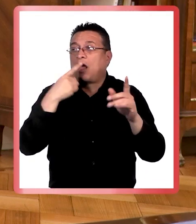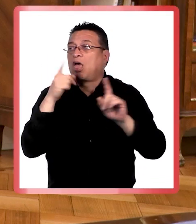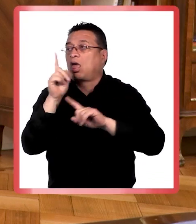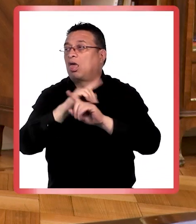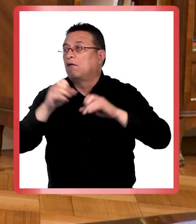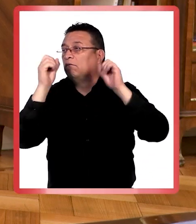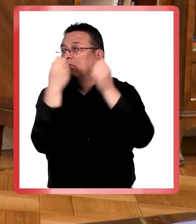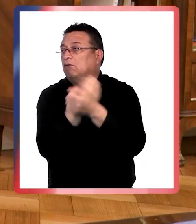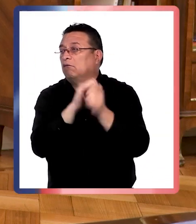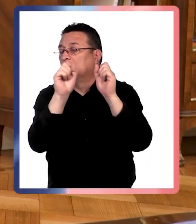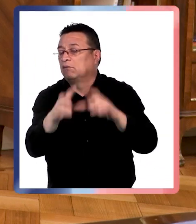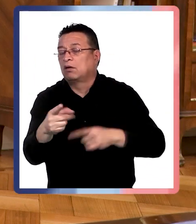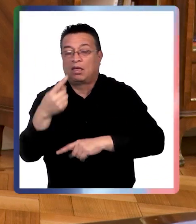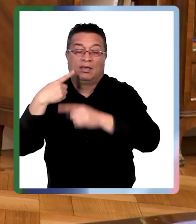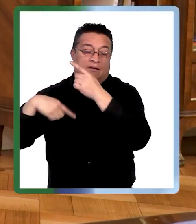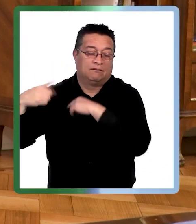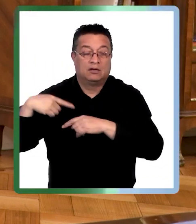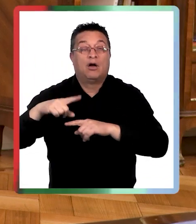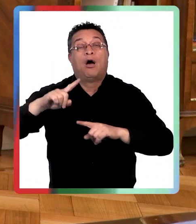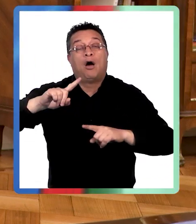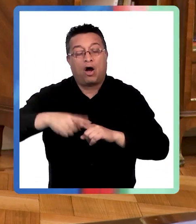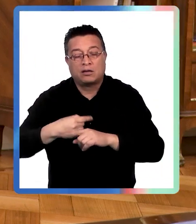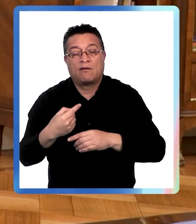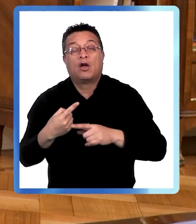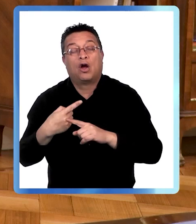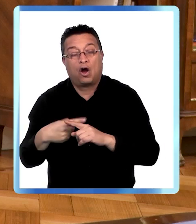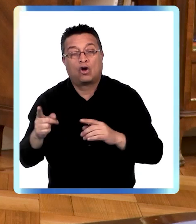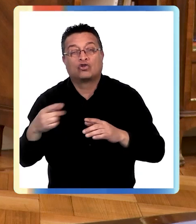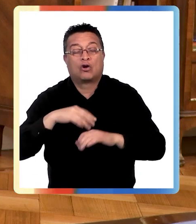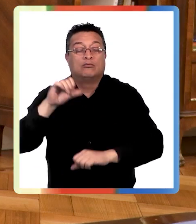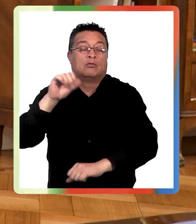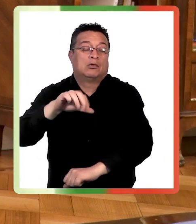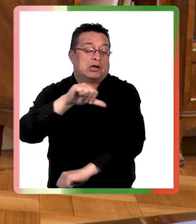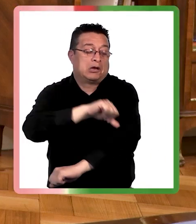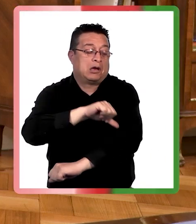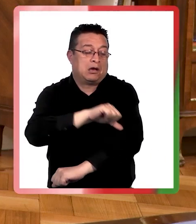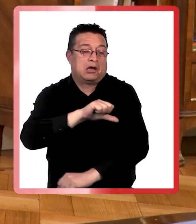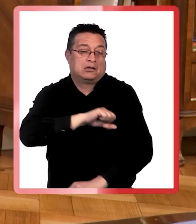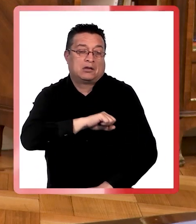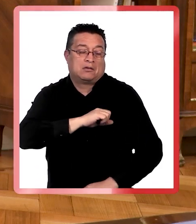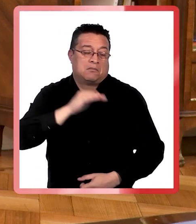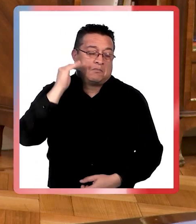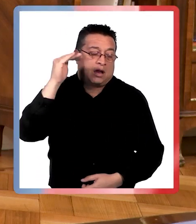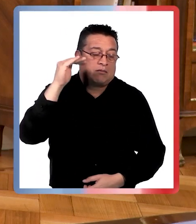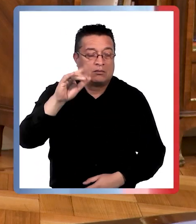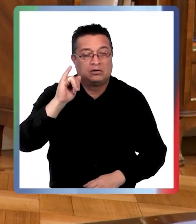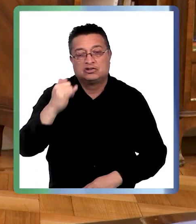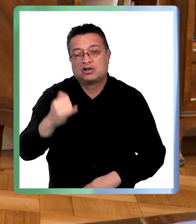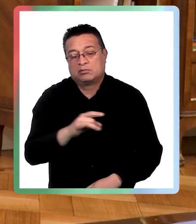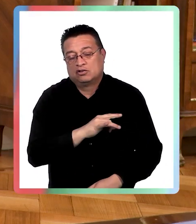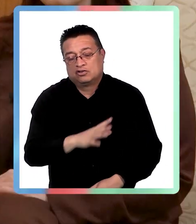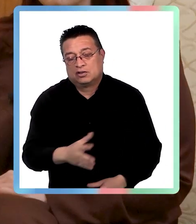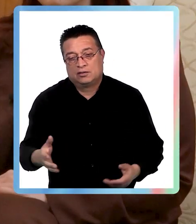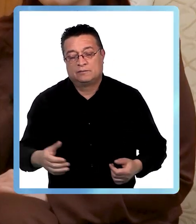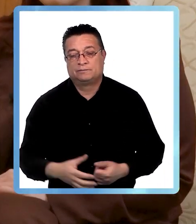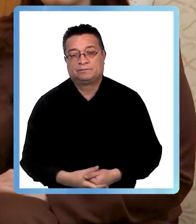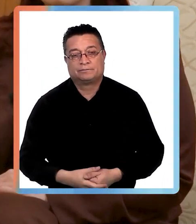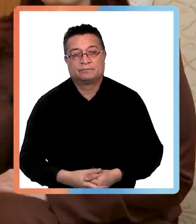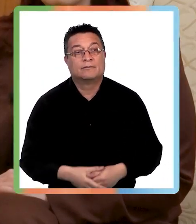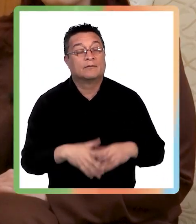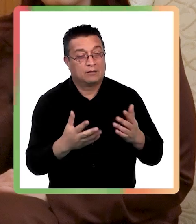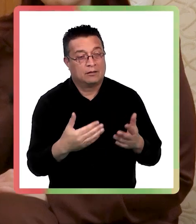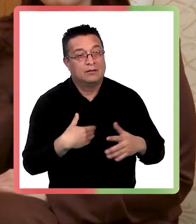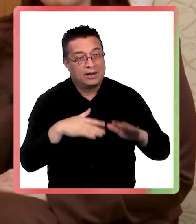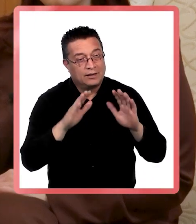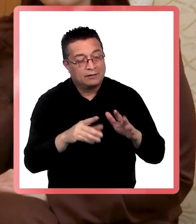para volver atrás y apostar nuevamente a un Estado hipercentralizado como el que históricamente hemos tenido en Chile. Entonces